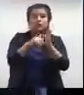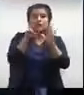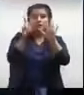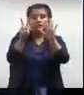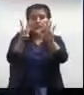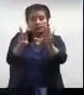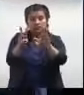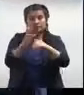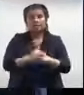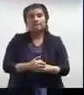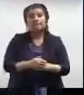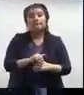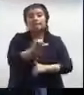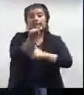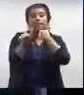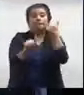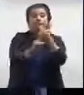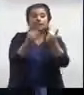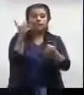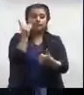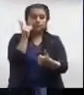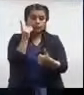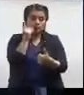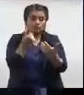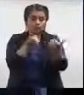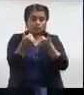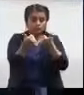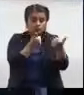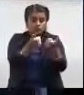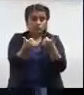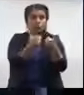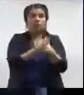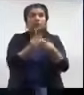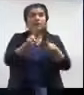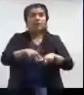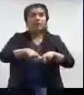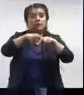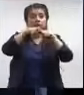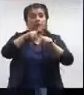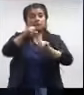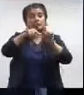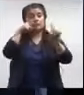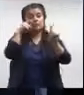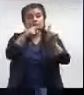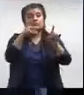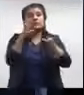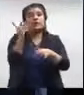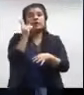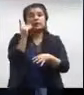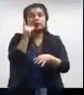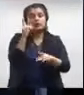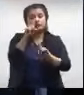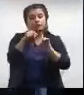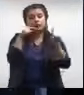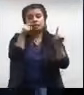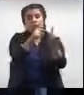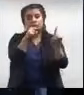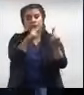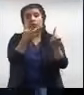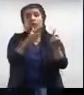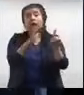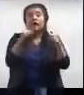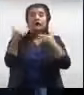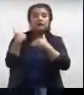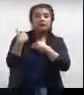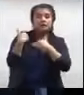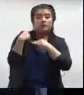2244-2007. Subdirección administrativa. Depende jerárquicamente de la dirección y está bajo la